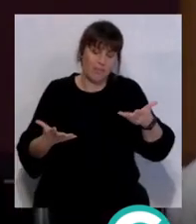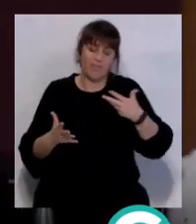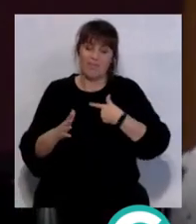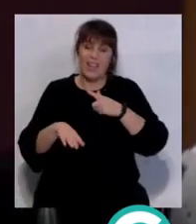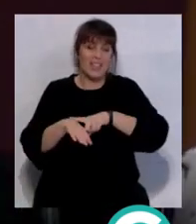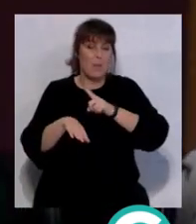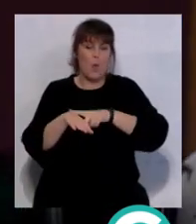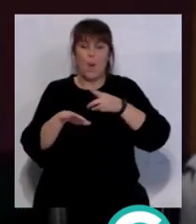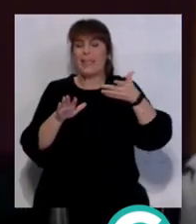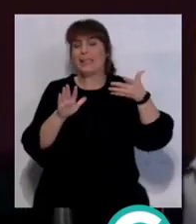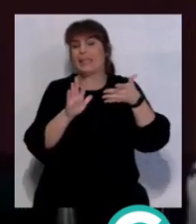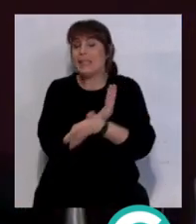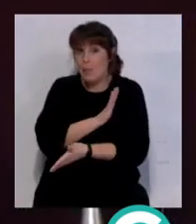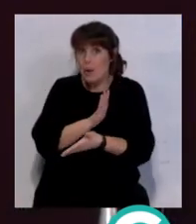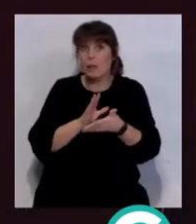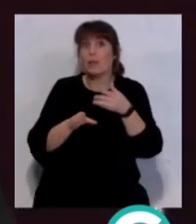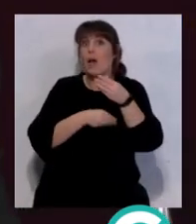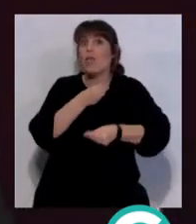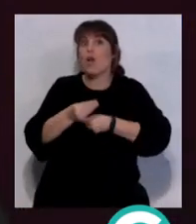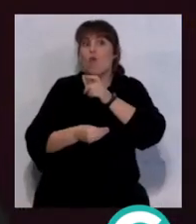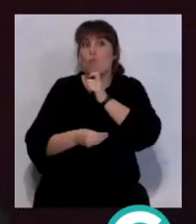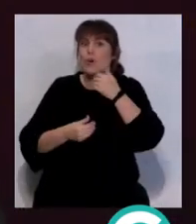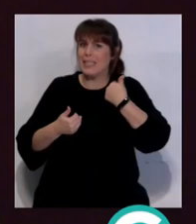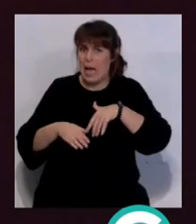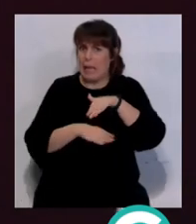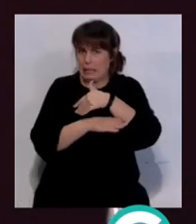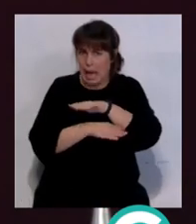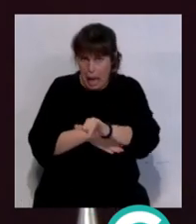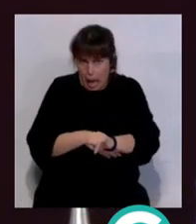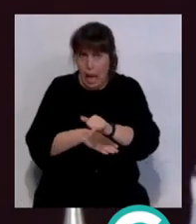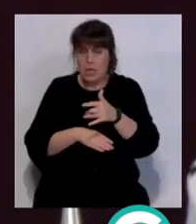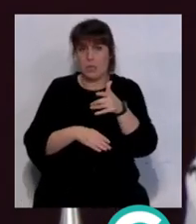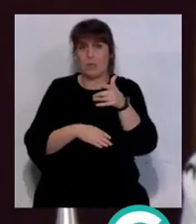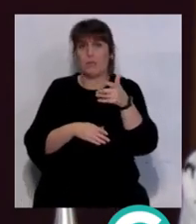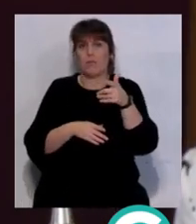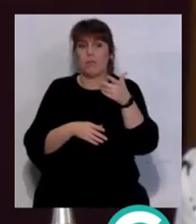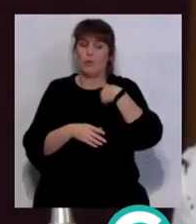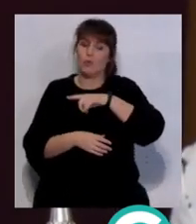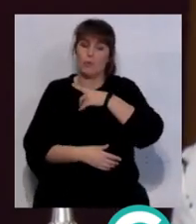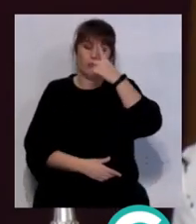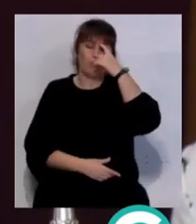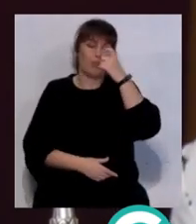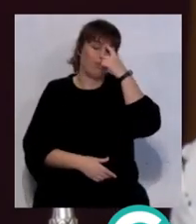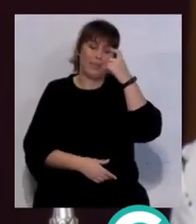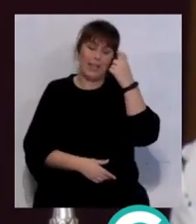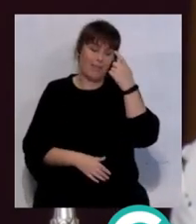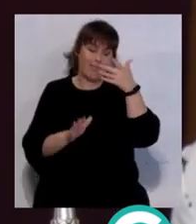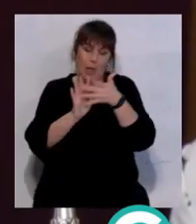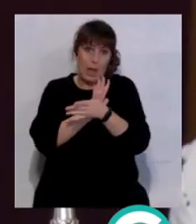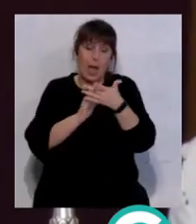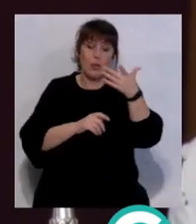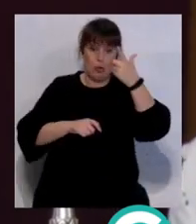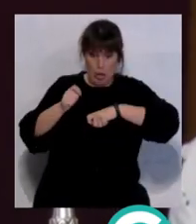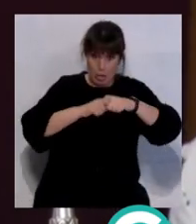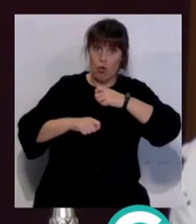tiempo. Y la forma de hacerlo, aparte de que ella tiene una calle, aparte de que todo el mundo la vamos a recordar, la propia